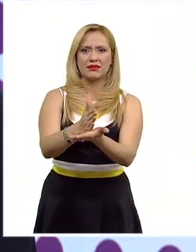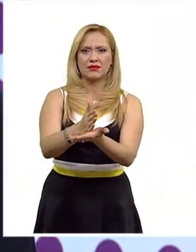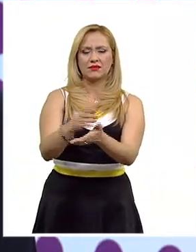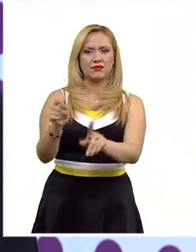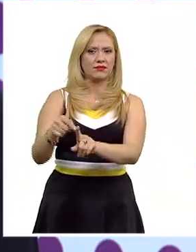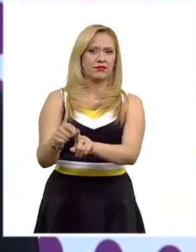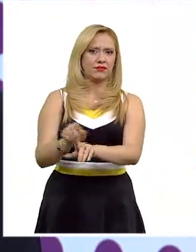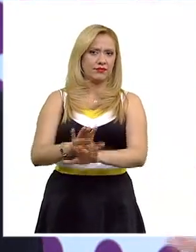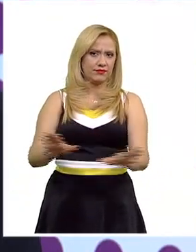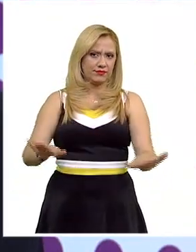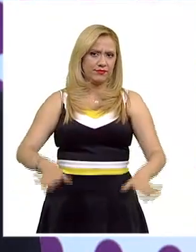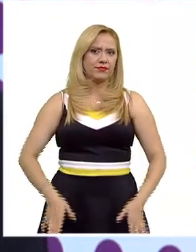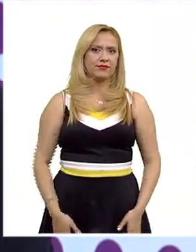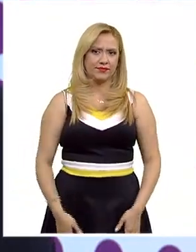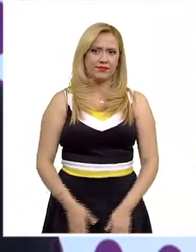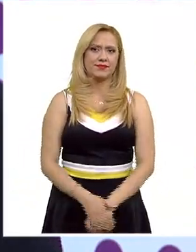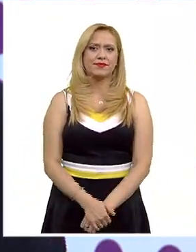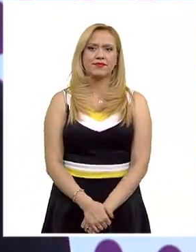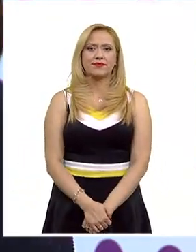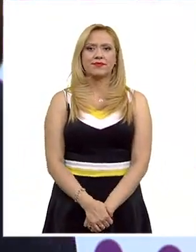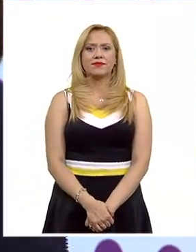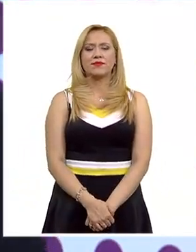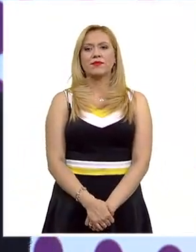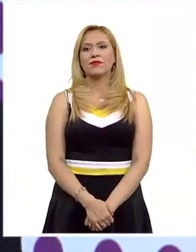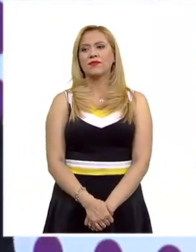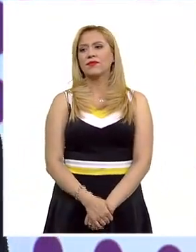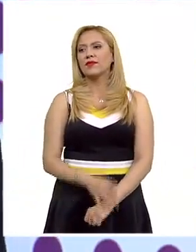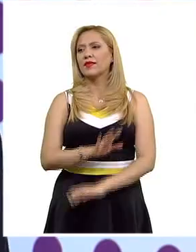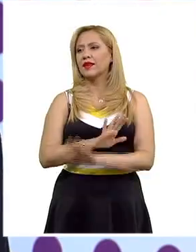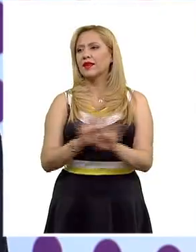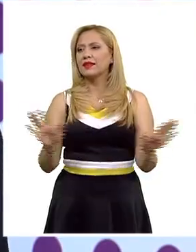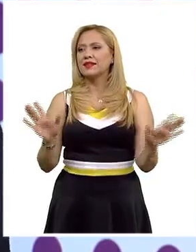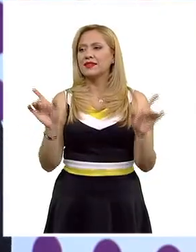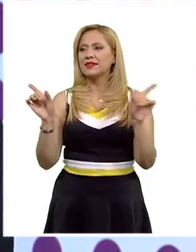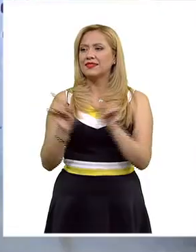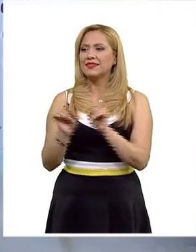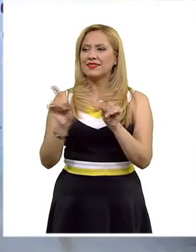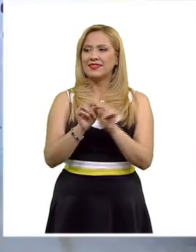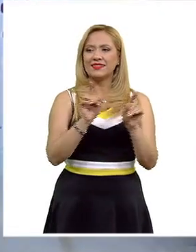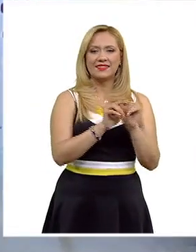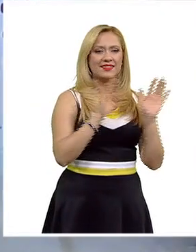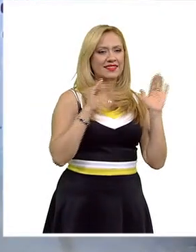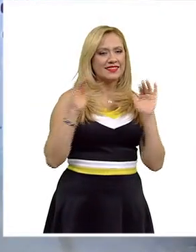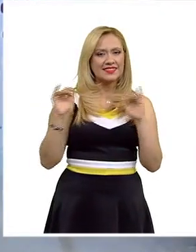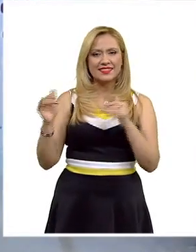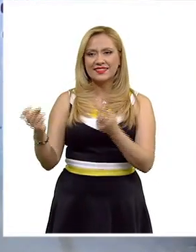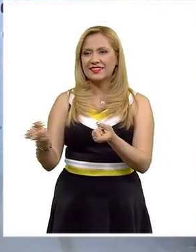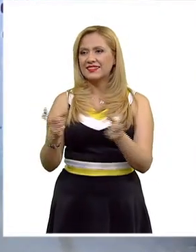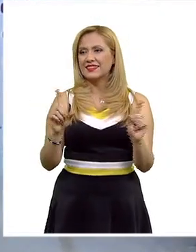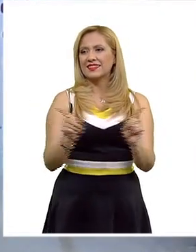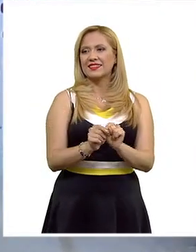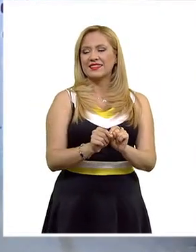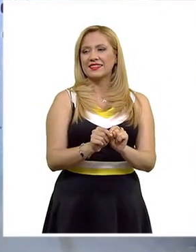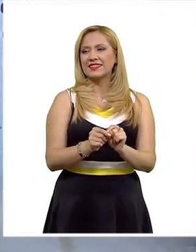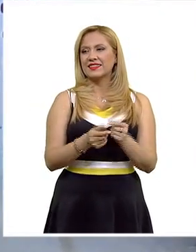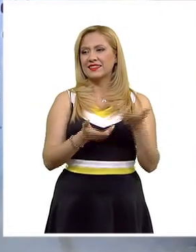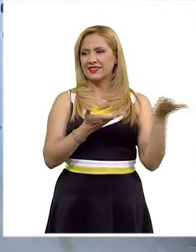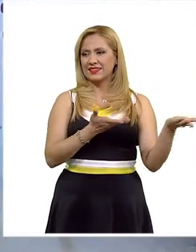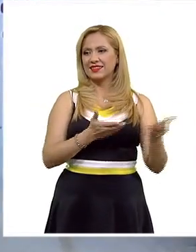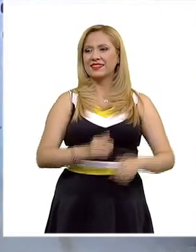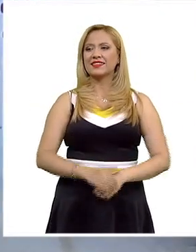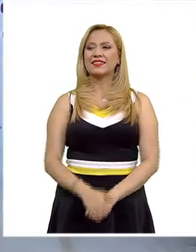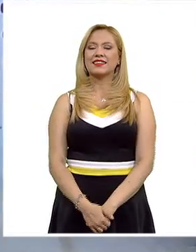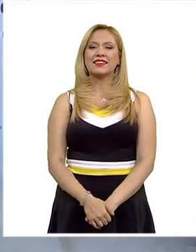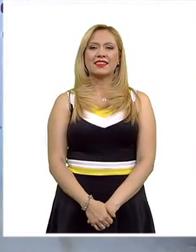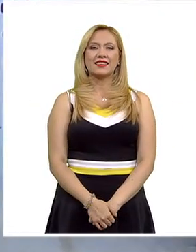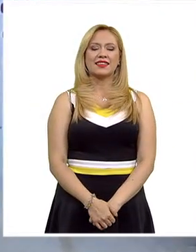configure la conducta, ¿no? Sí, claro. Solo eso. Muy bien, pues nos quedan unos 4 minutitos. Si quieren dar una idea para concluir, empezamos, Raquel, por ti